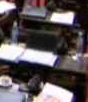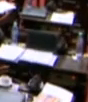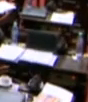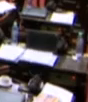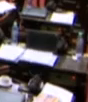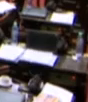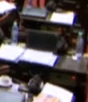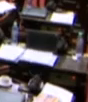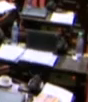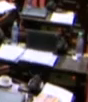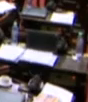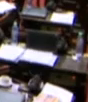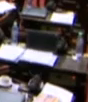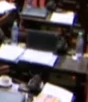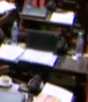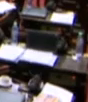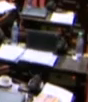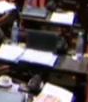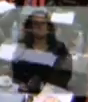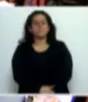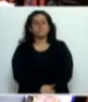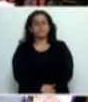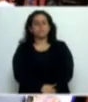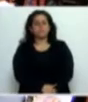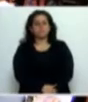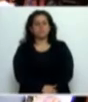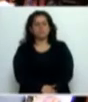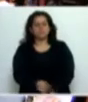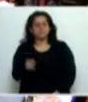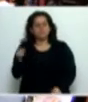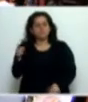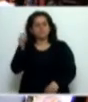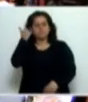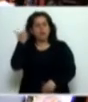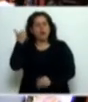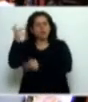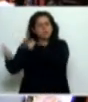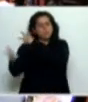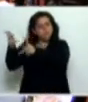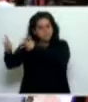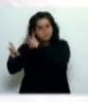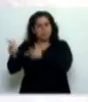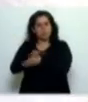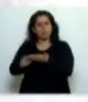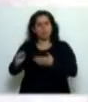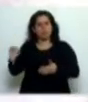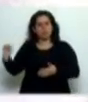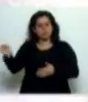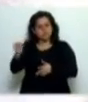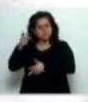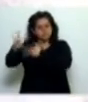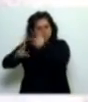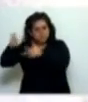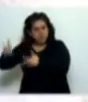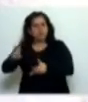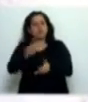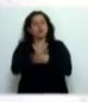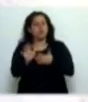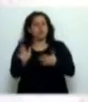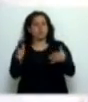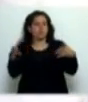Muchas gracias, señora Presidente. En coincidencia con lo ya expresado por nuestros diputados pertenecientes al